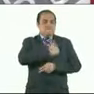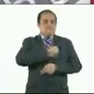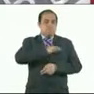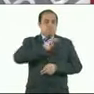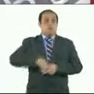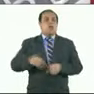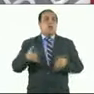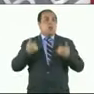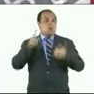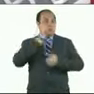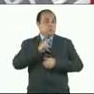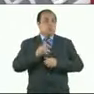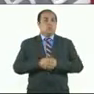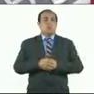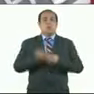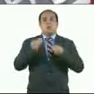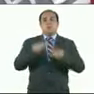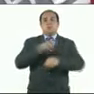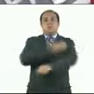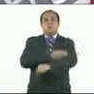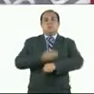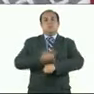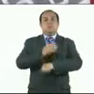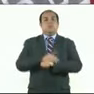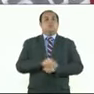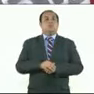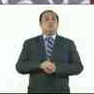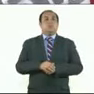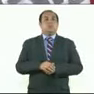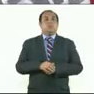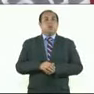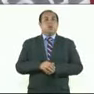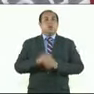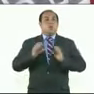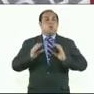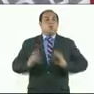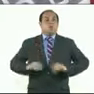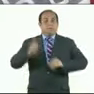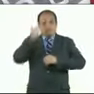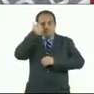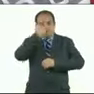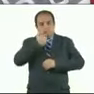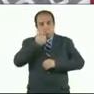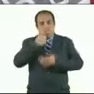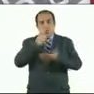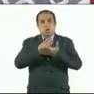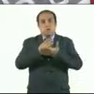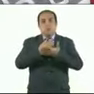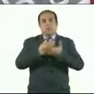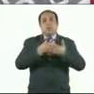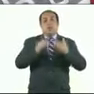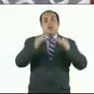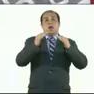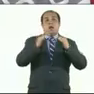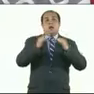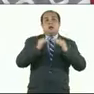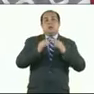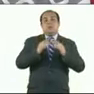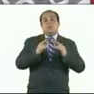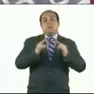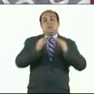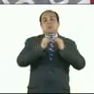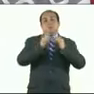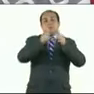muchos estuvieron acompañando el cuerpo durante la noche, únicamente se albergaron 15 personas, y el día de